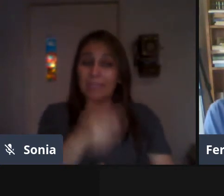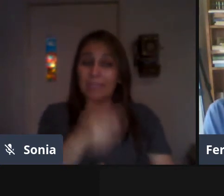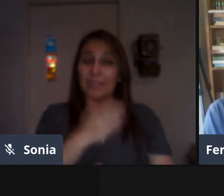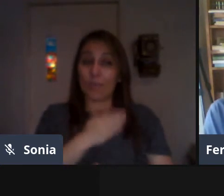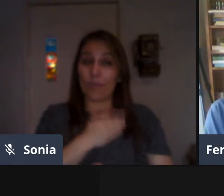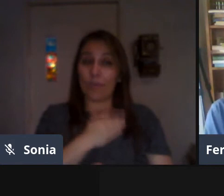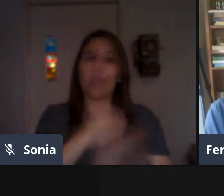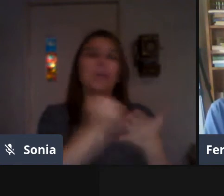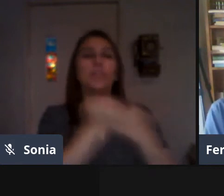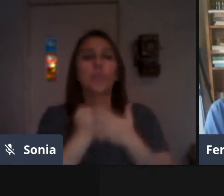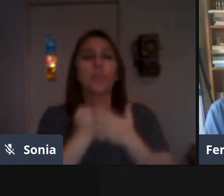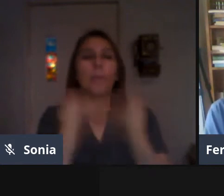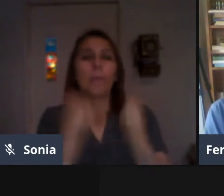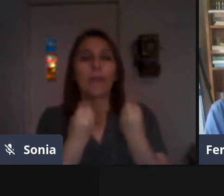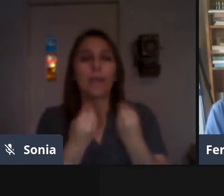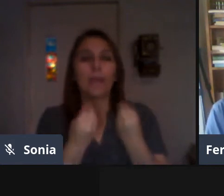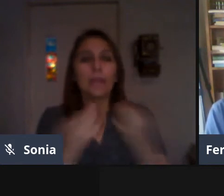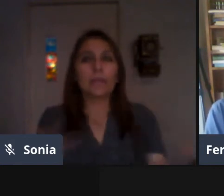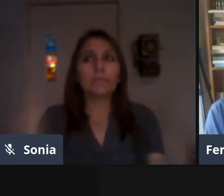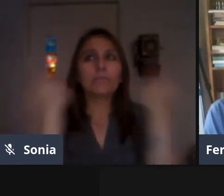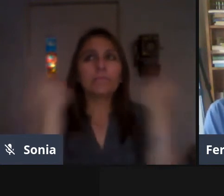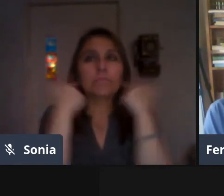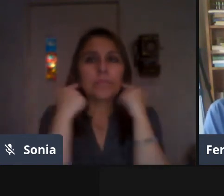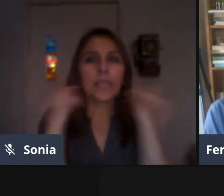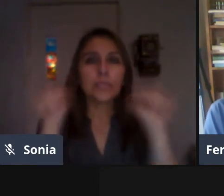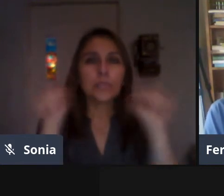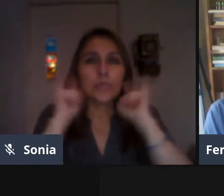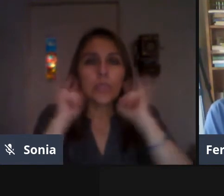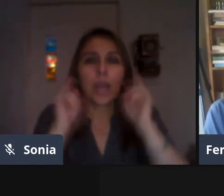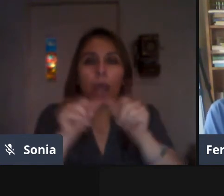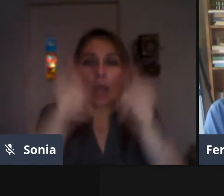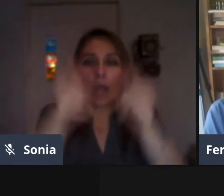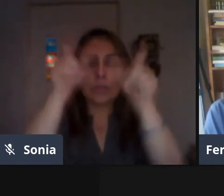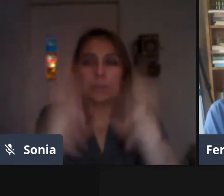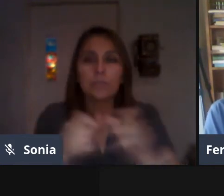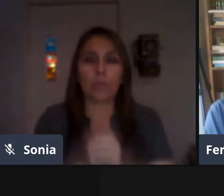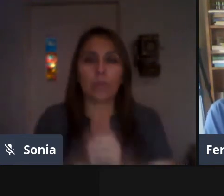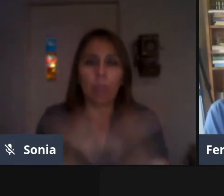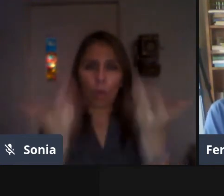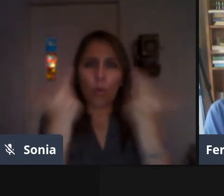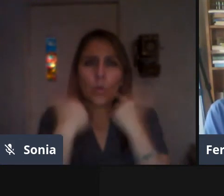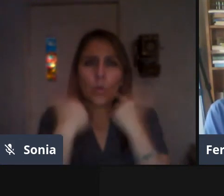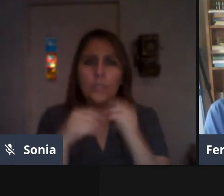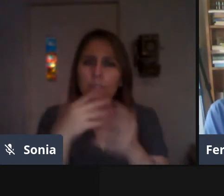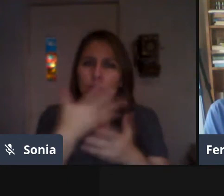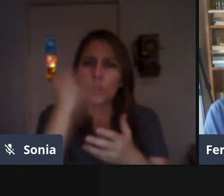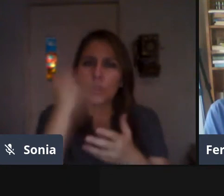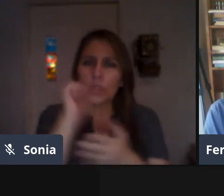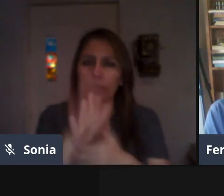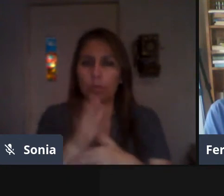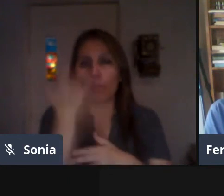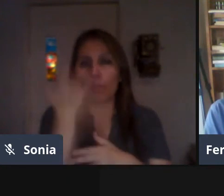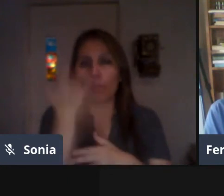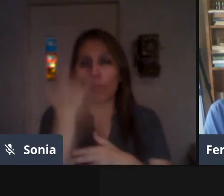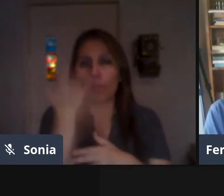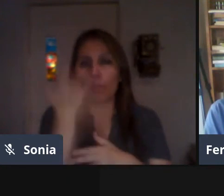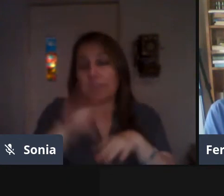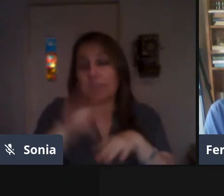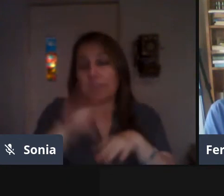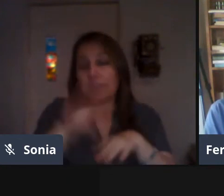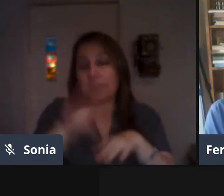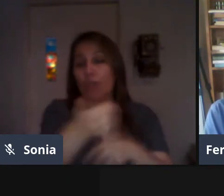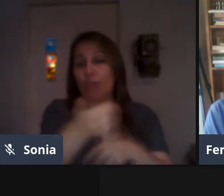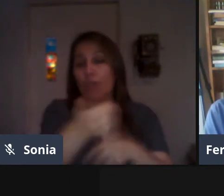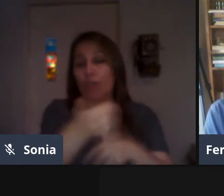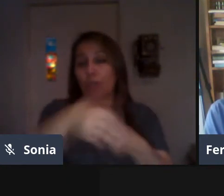esa escucha de esa historia que en un momento dado nosotros en otros escenarios podemos simplemente apagar la